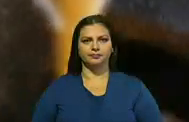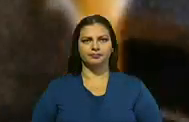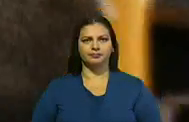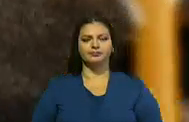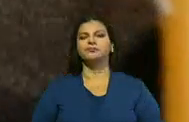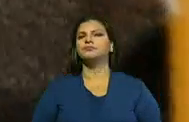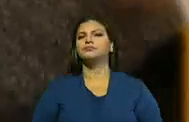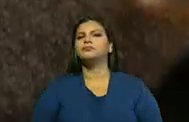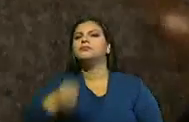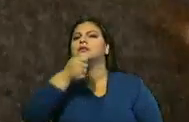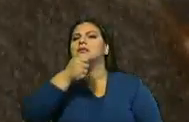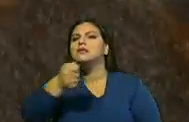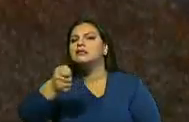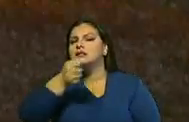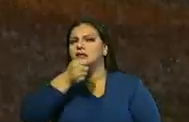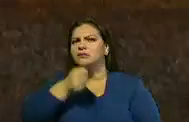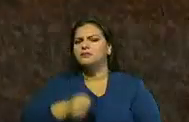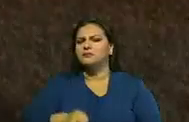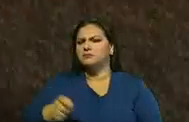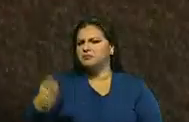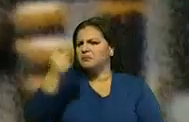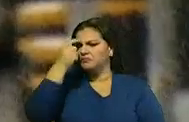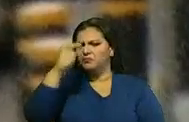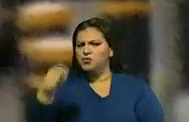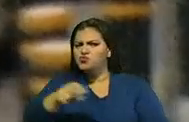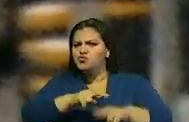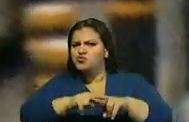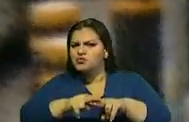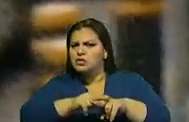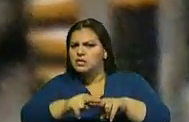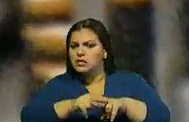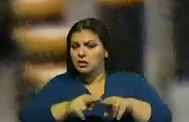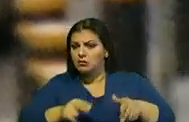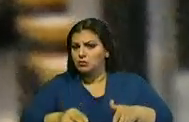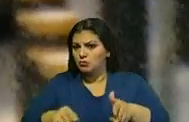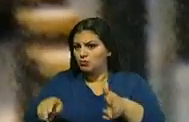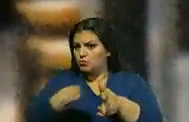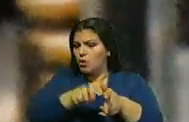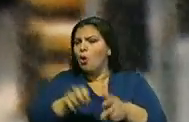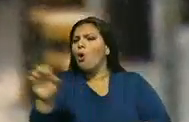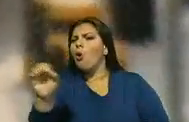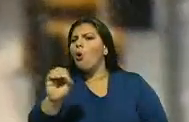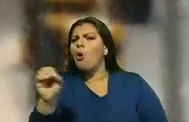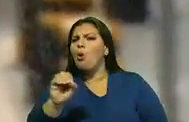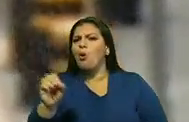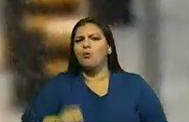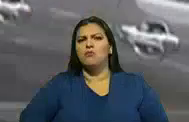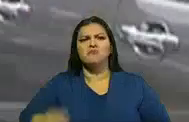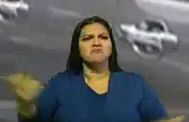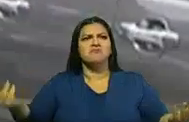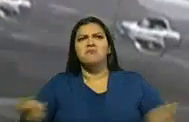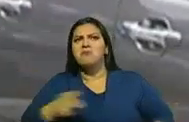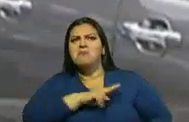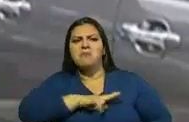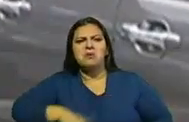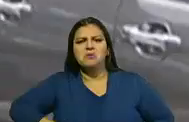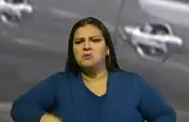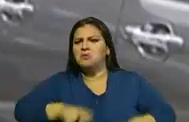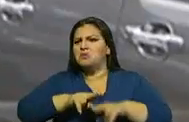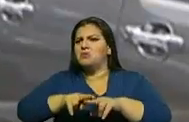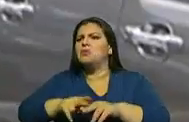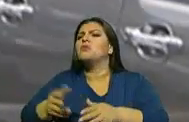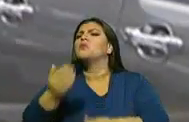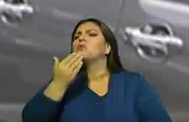Consultamos con algunos ciudadanos qué tipo de unidad utilizan para trasladarse de un lugar a otro. No me hago problema en estar buscando algún sistema